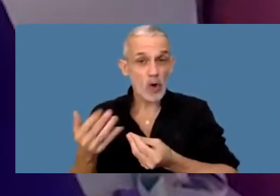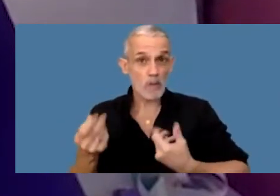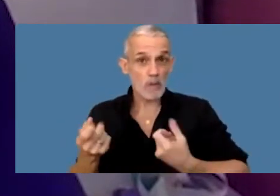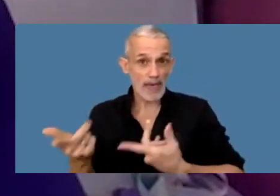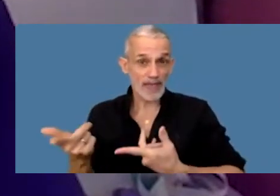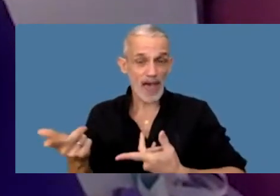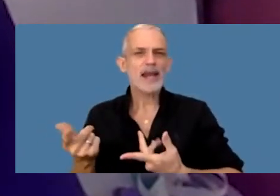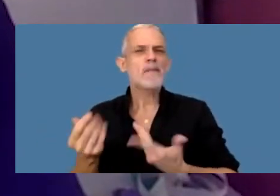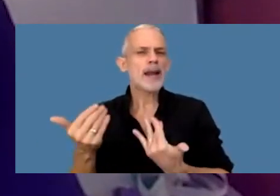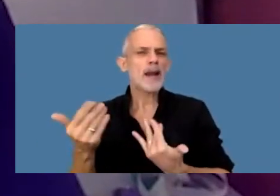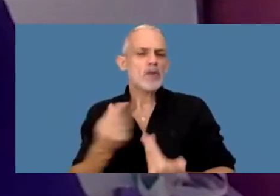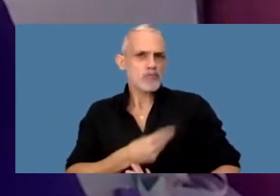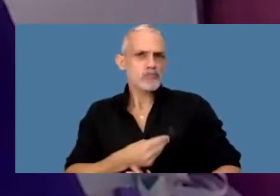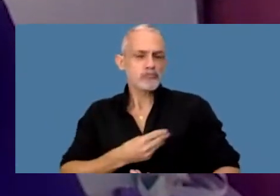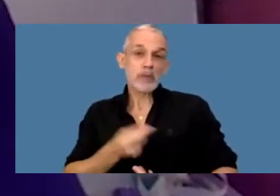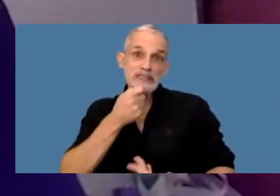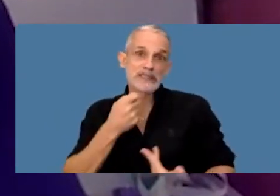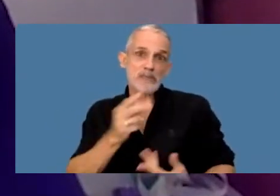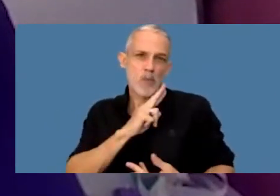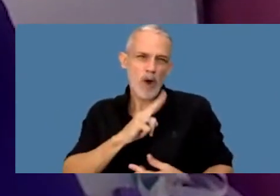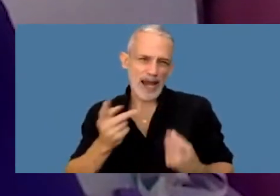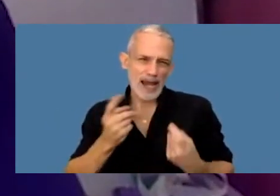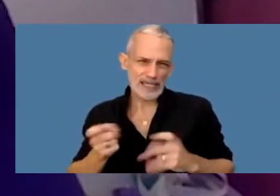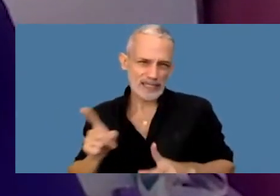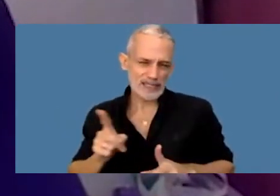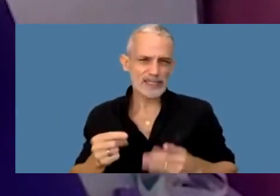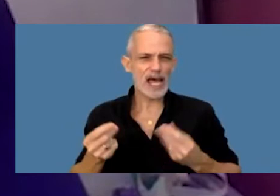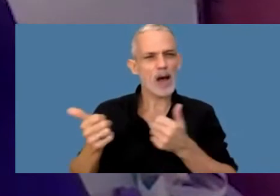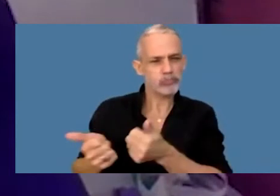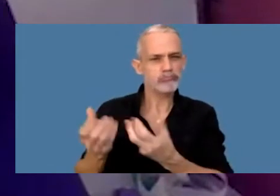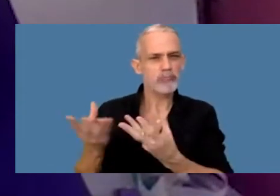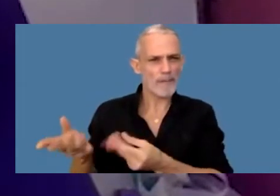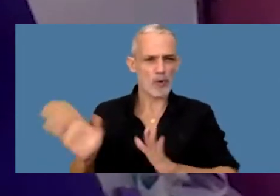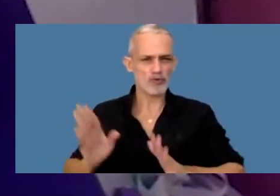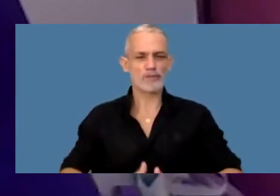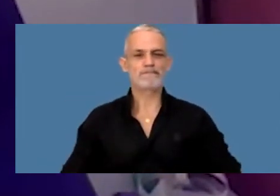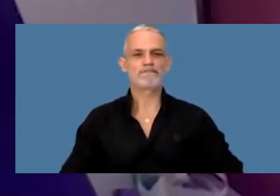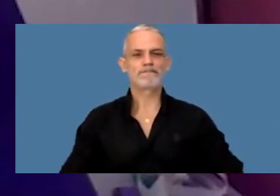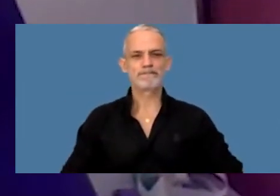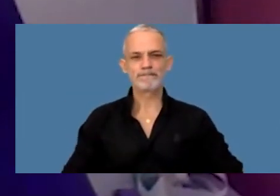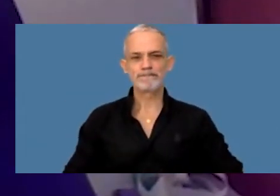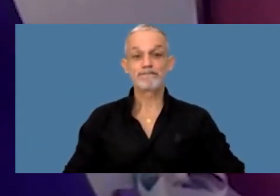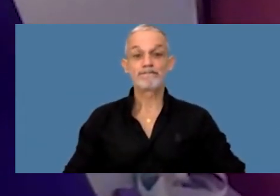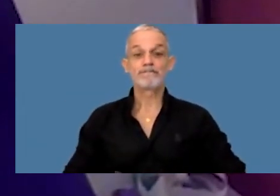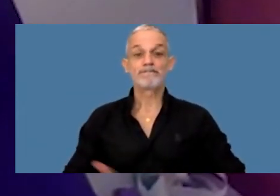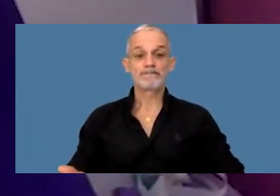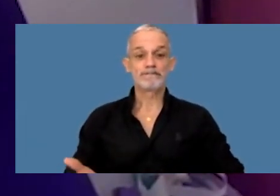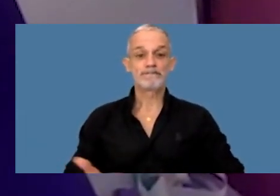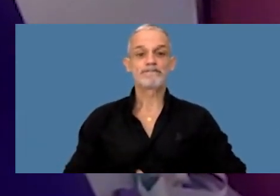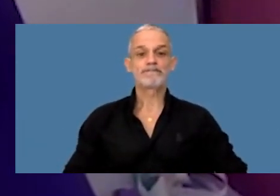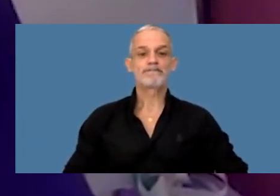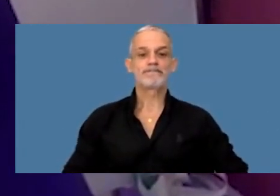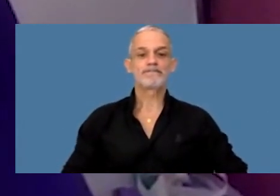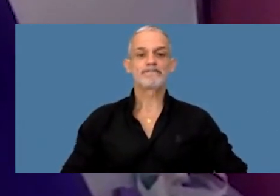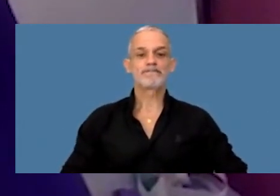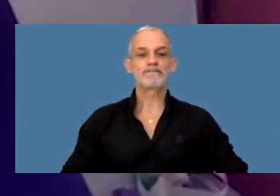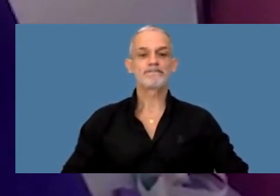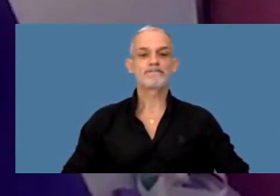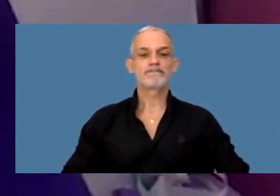obviamente esto es algo que el bebé recién nacido necesita algún cuidado especial bueno, que tenga que ser tratado